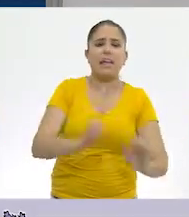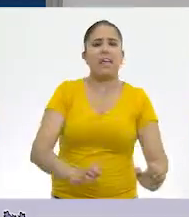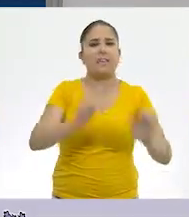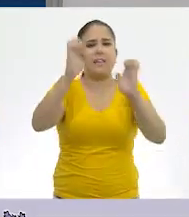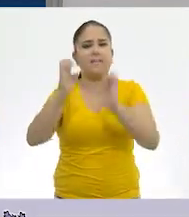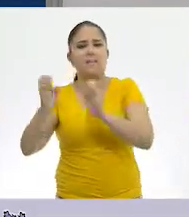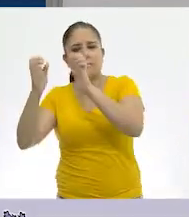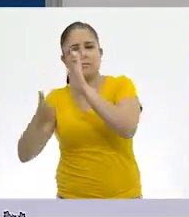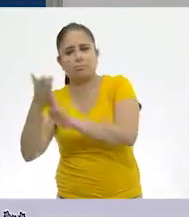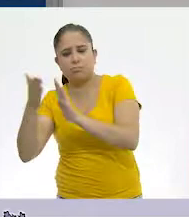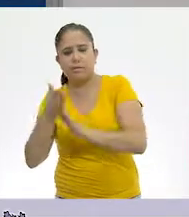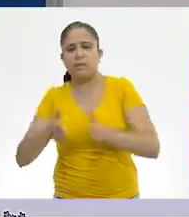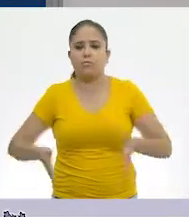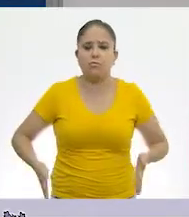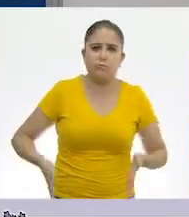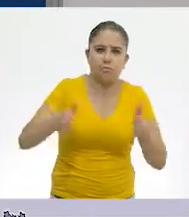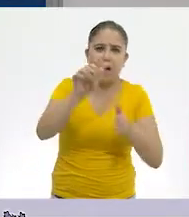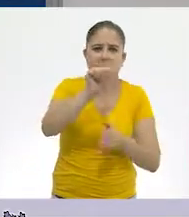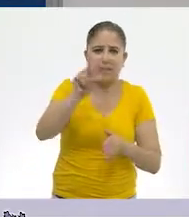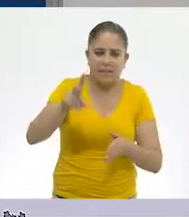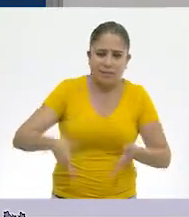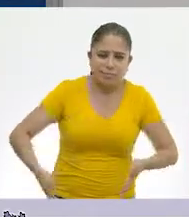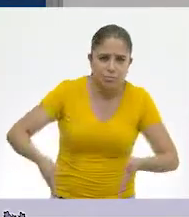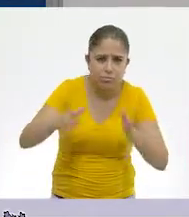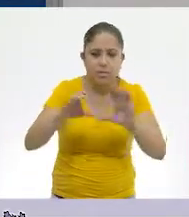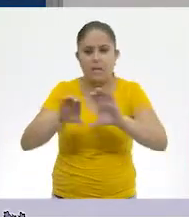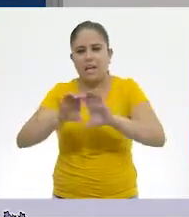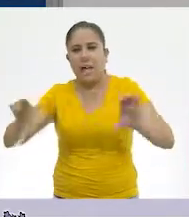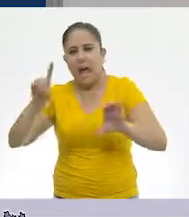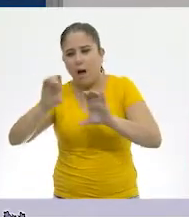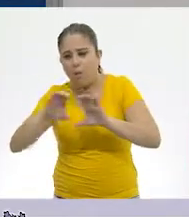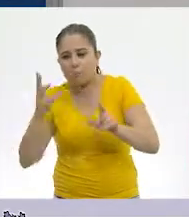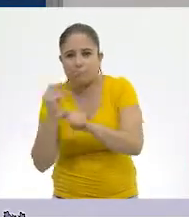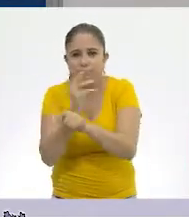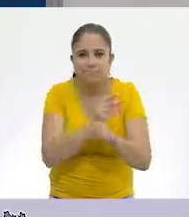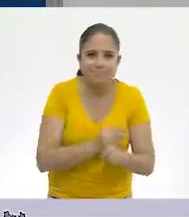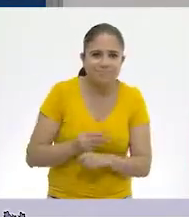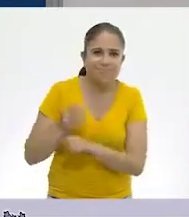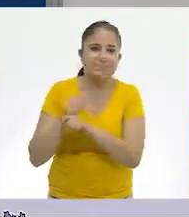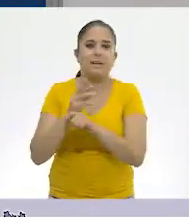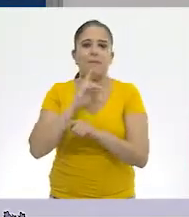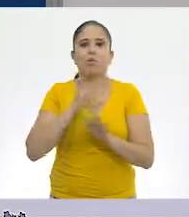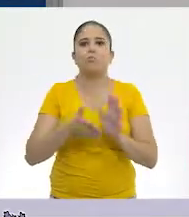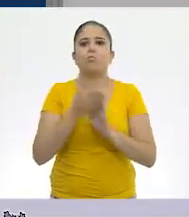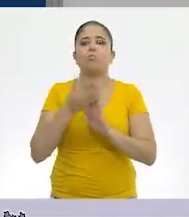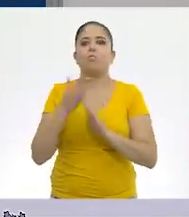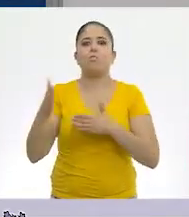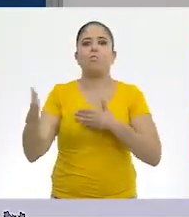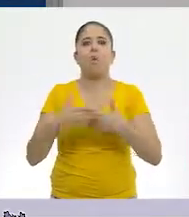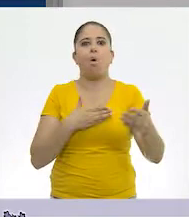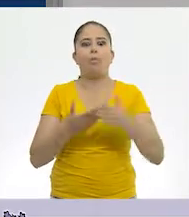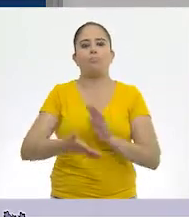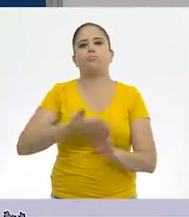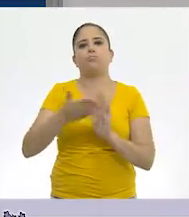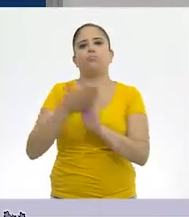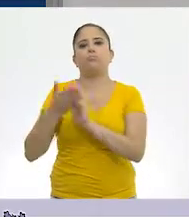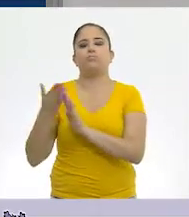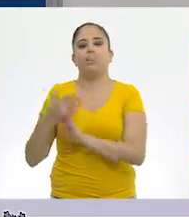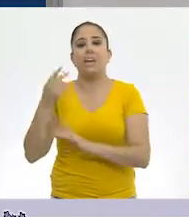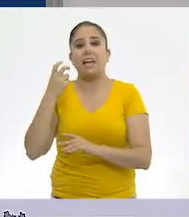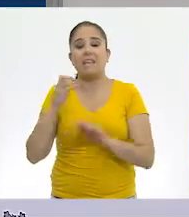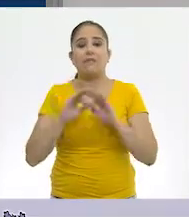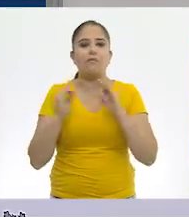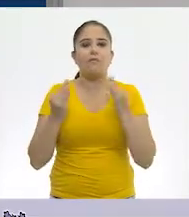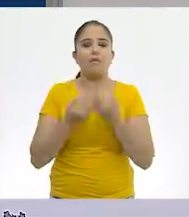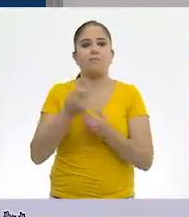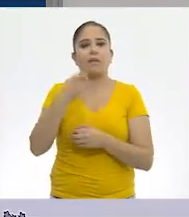nueva avenida, se hacían obras de drenaje, etc. En otras palabras, la ley de desamortización modificó la forma de